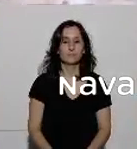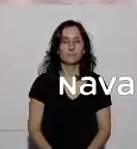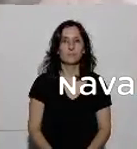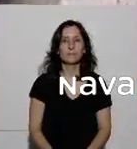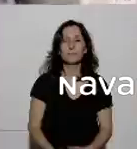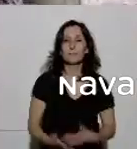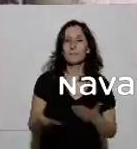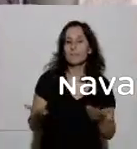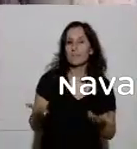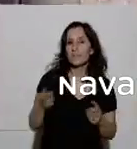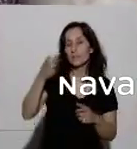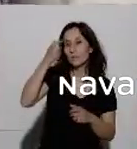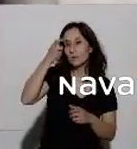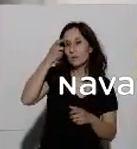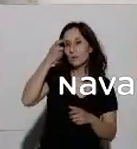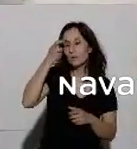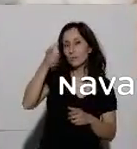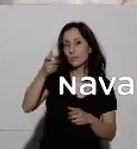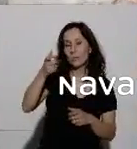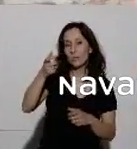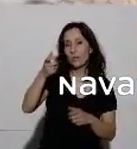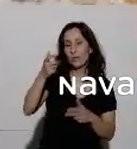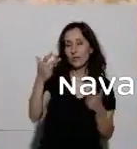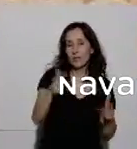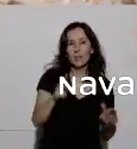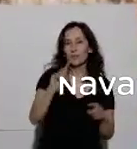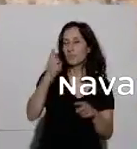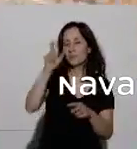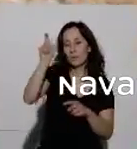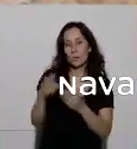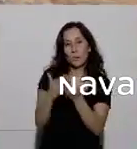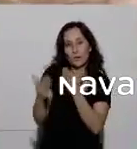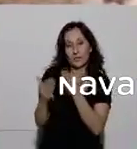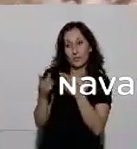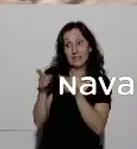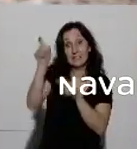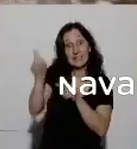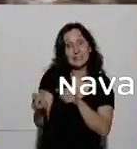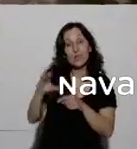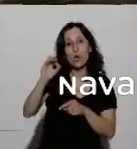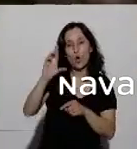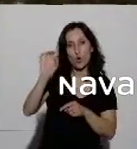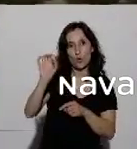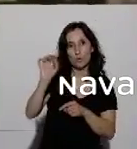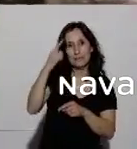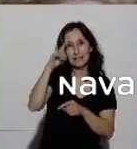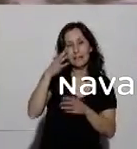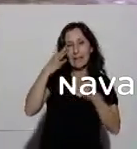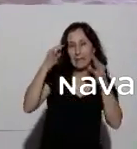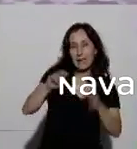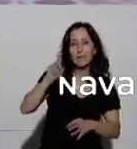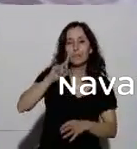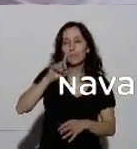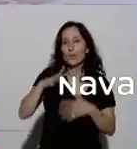No nos podemos ir de este pueblo, desde luego, sin conocer a alguno de sus vecinos. Por eso hemos quedado con Coro, para saber qué hay de mentira y qué hay de verdad en